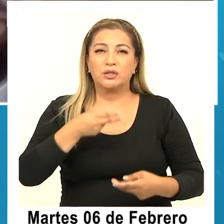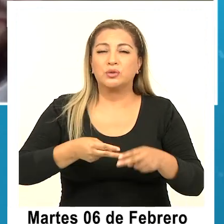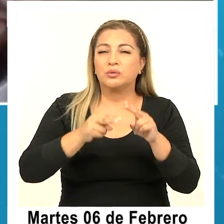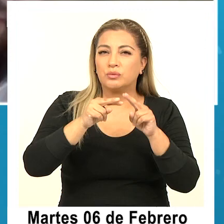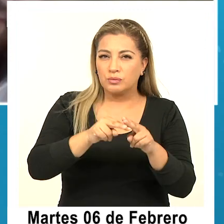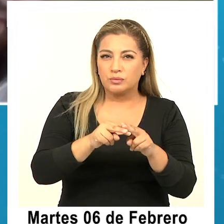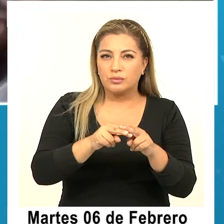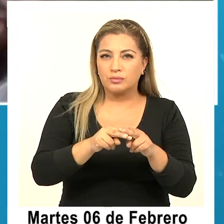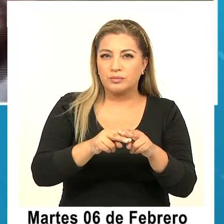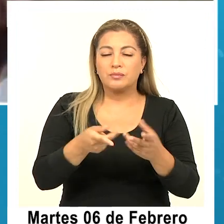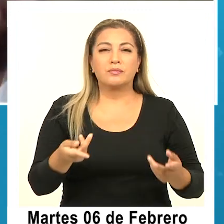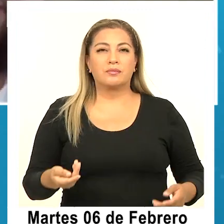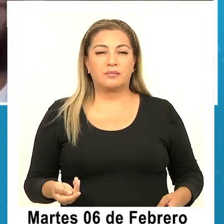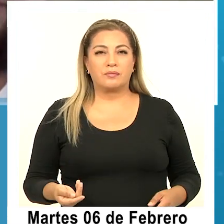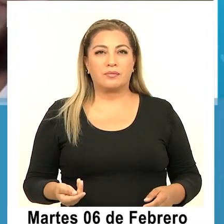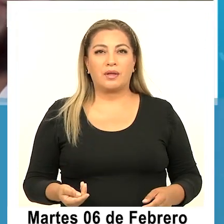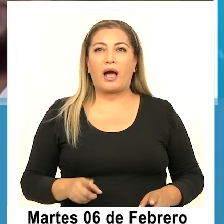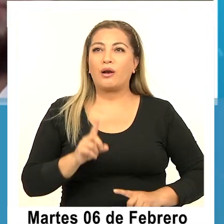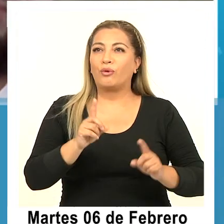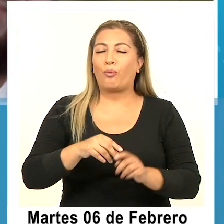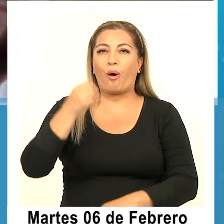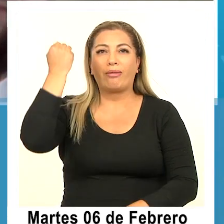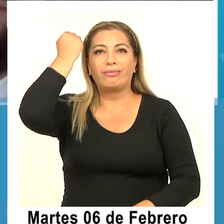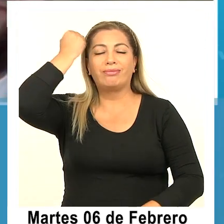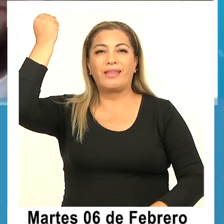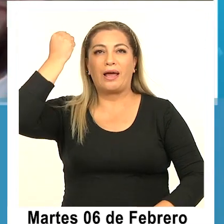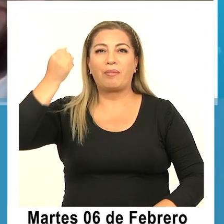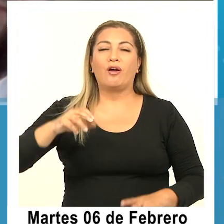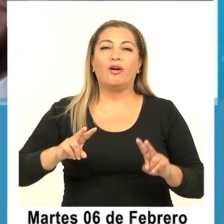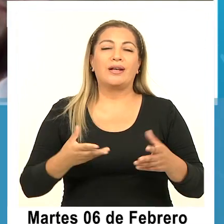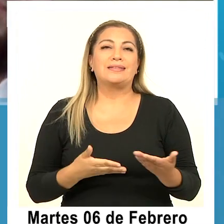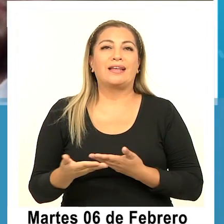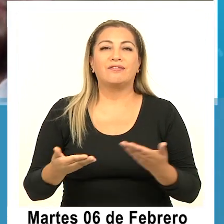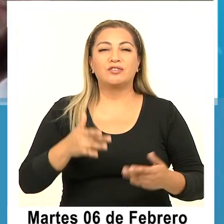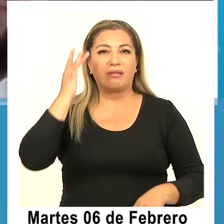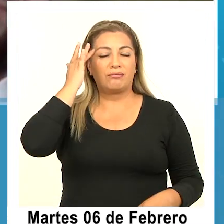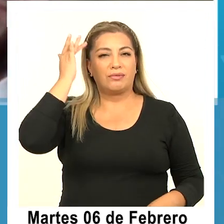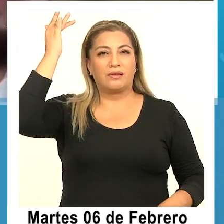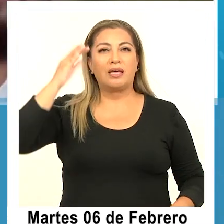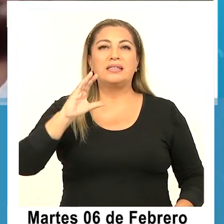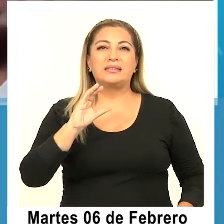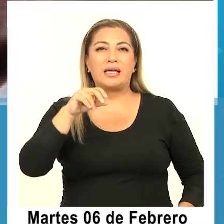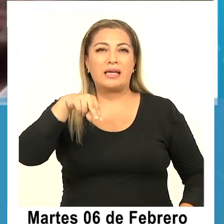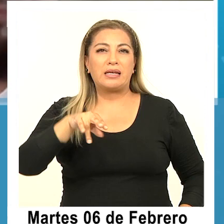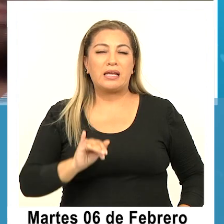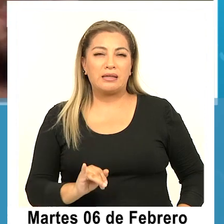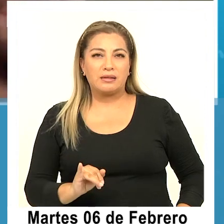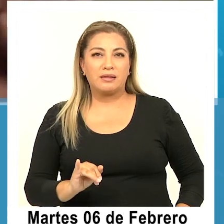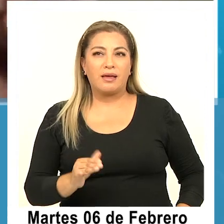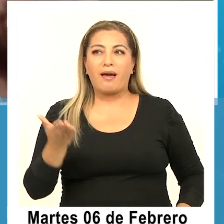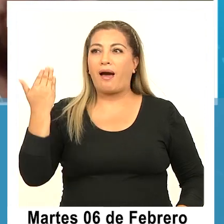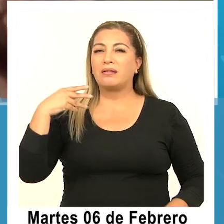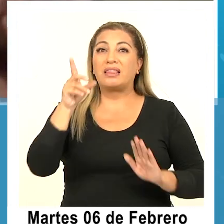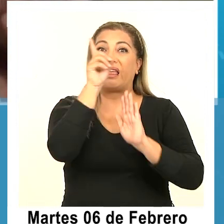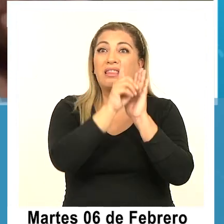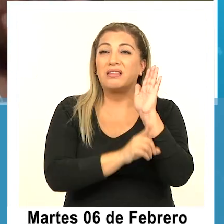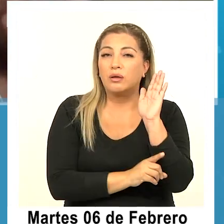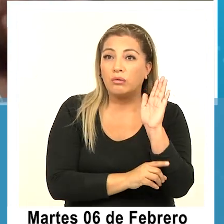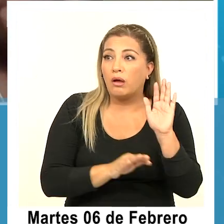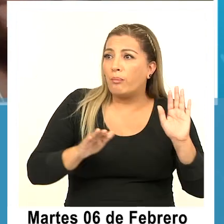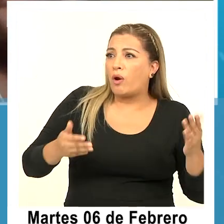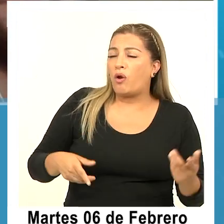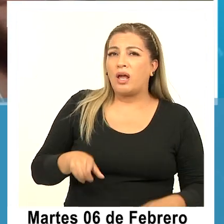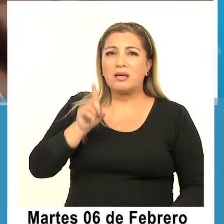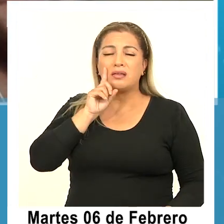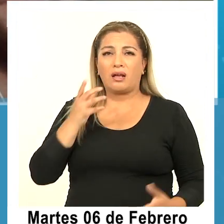repensar la inteligencia en este país, porque hay un trauma con el servicio de inteligencia, con todo el mundo habla de la famosa CNI en los Ajá. tiempos de dictadura, pero hoy en día, ¿quién está